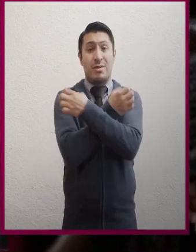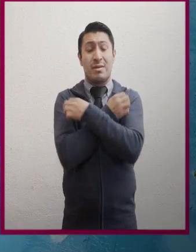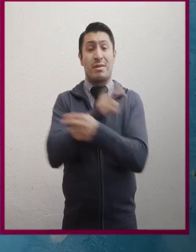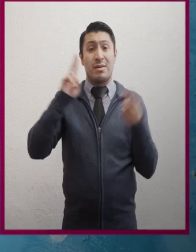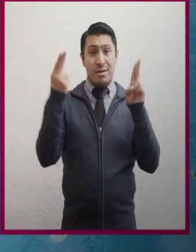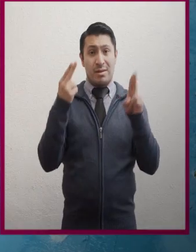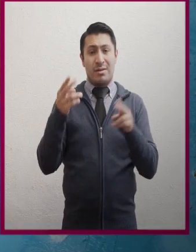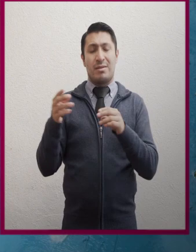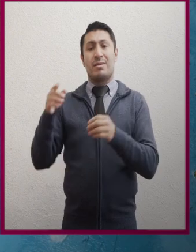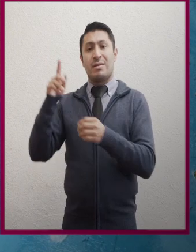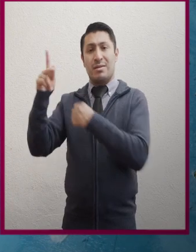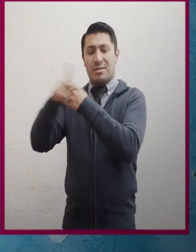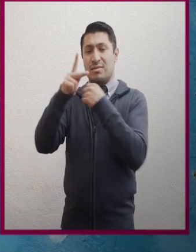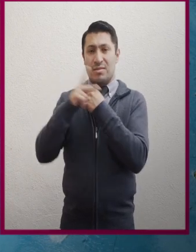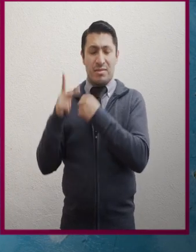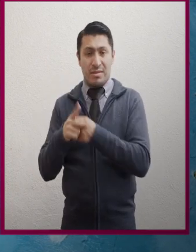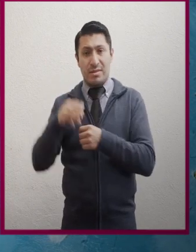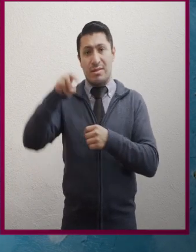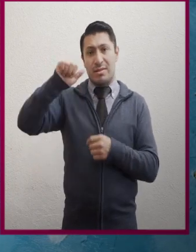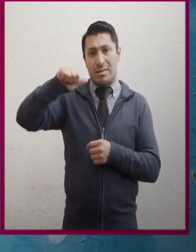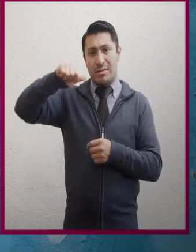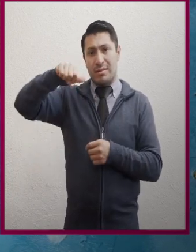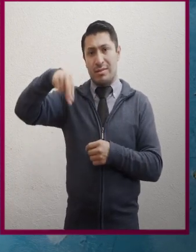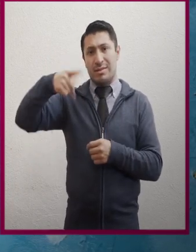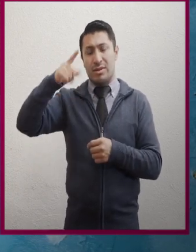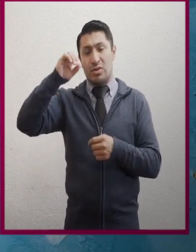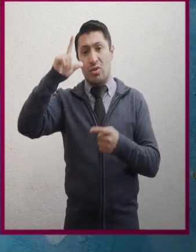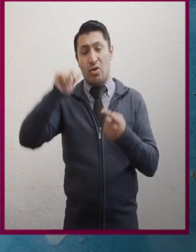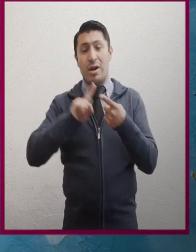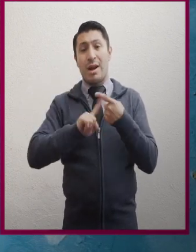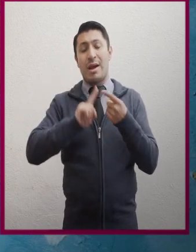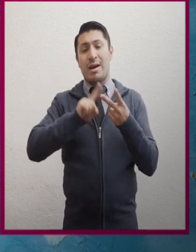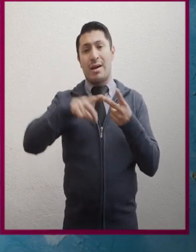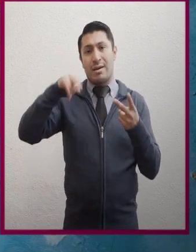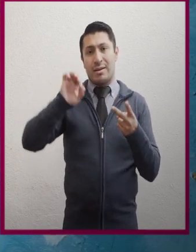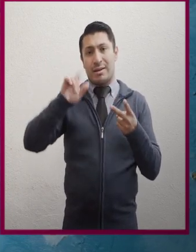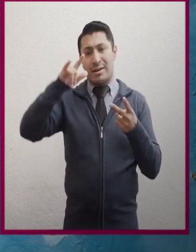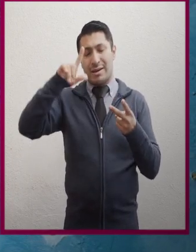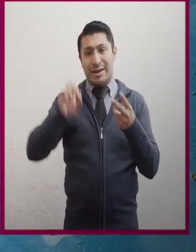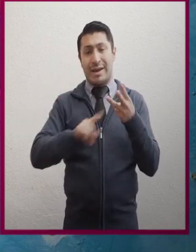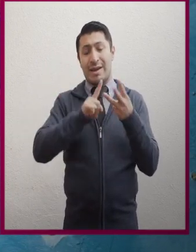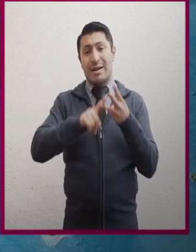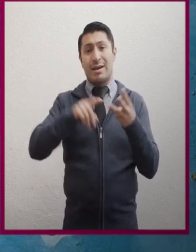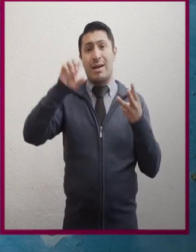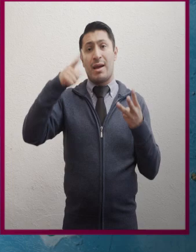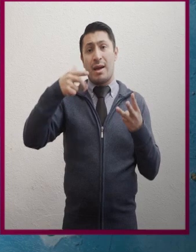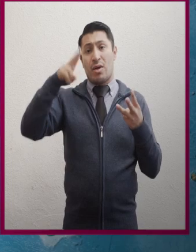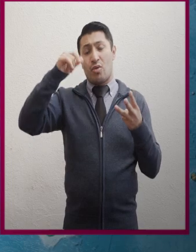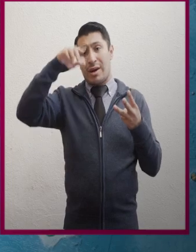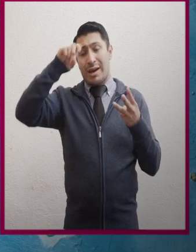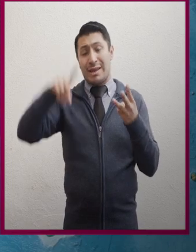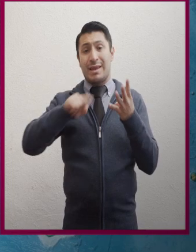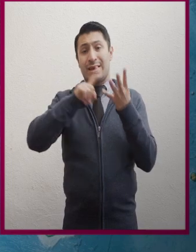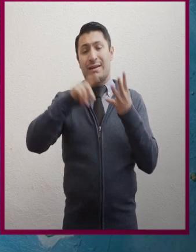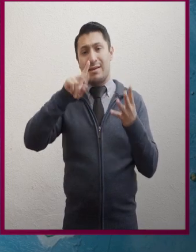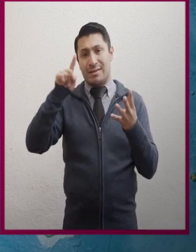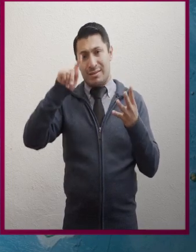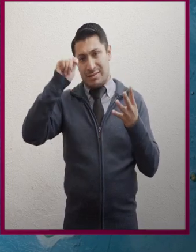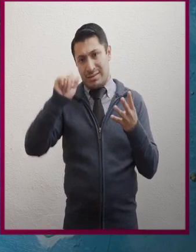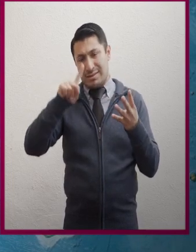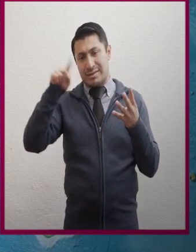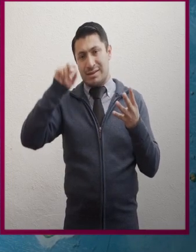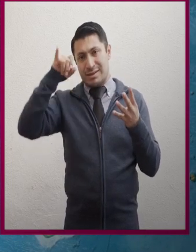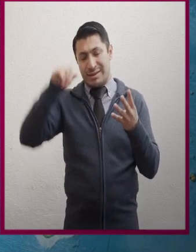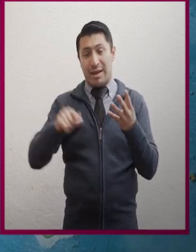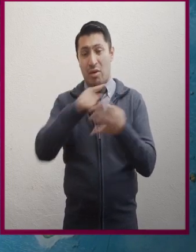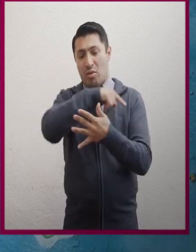universitaria salieron de Angola, Burundi, Ghana, Kenia, Mauricio, Mozambique, Nigeria, Sierra Leona, Uganda y